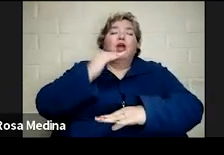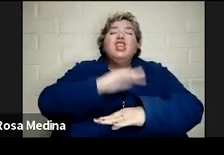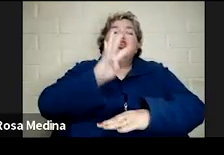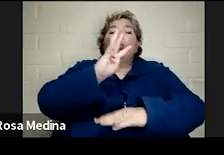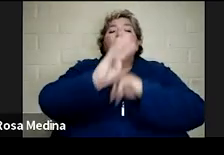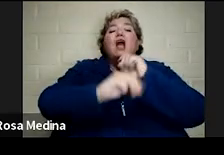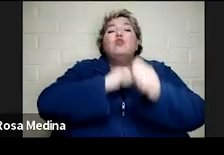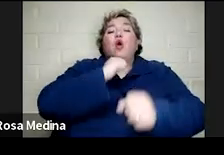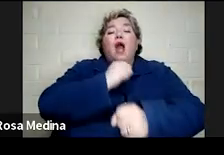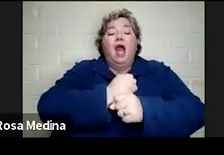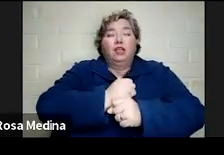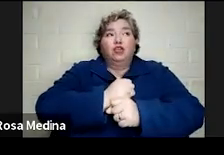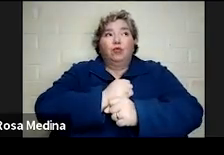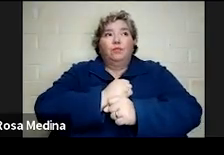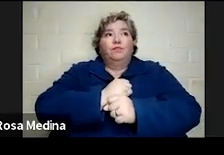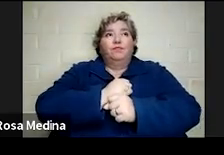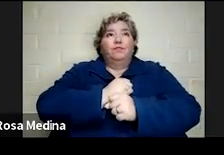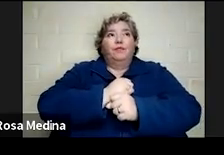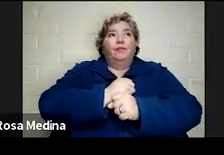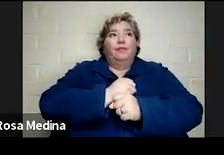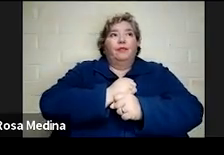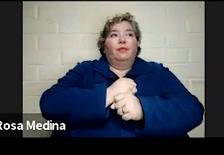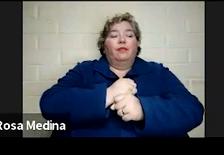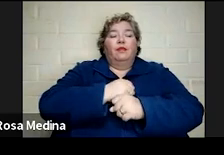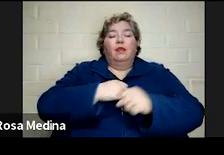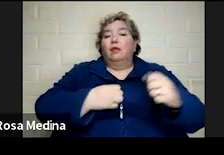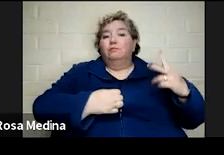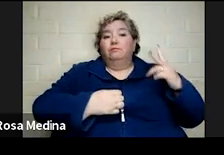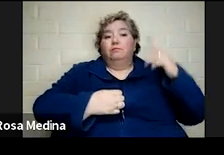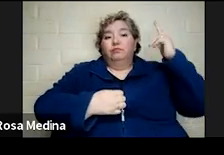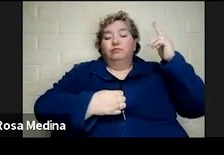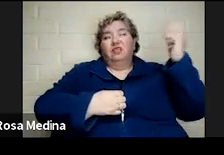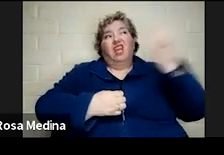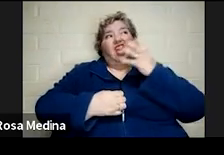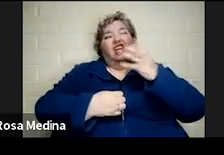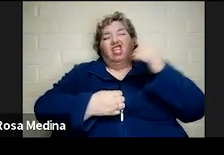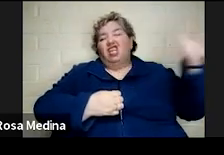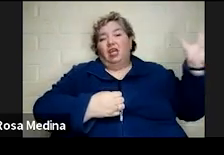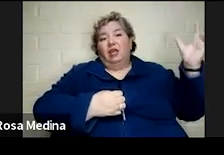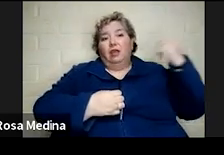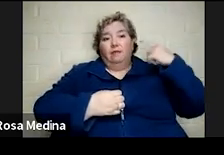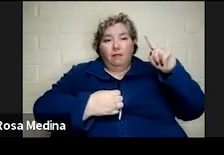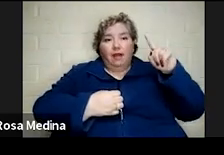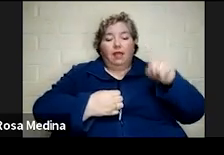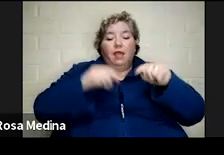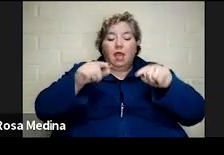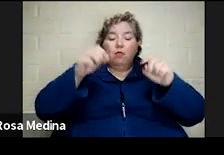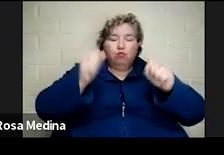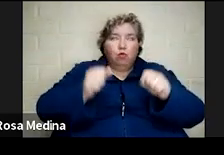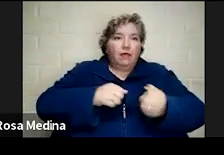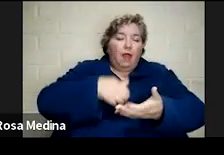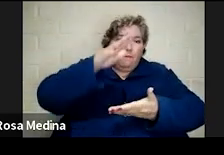que inhiba al compañero del jardín que está gritando para que termine de pintar el dibujo que se le